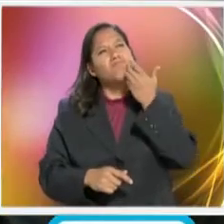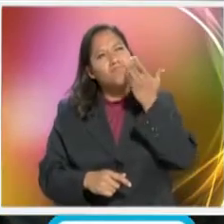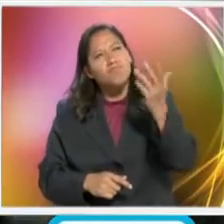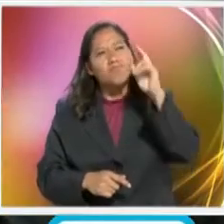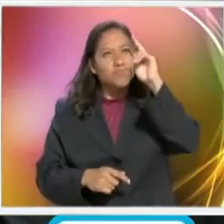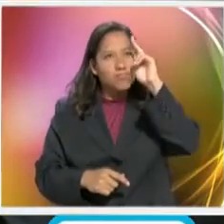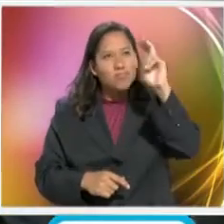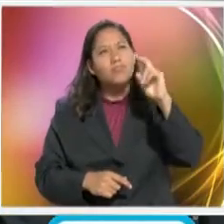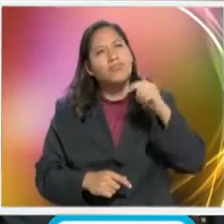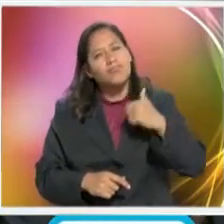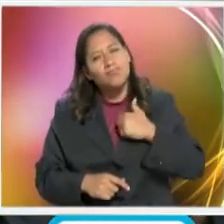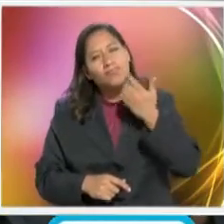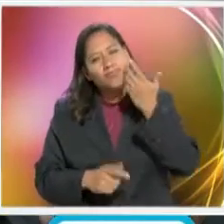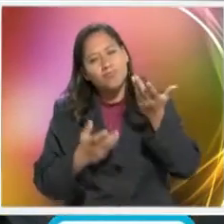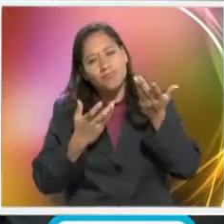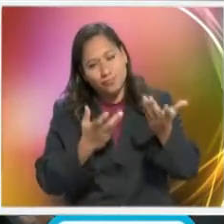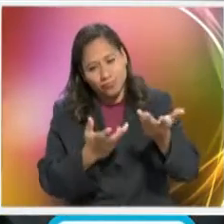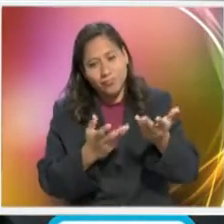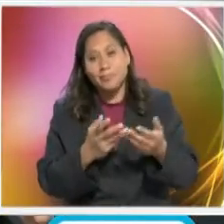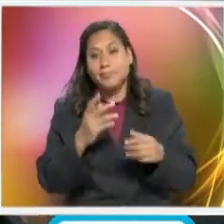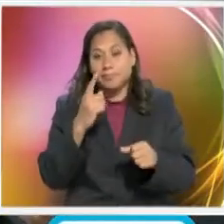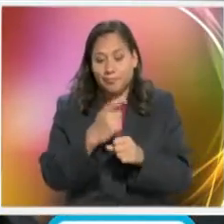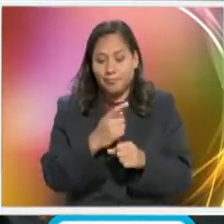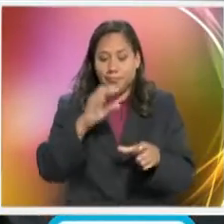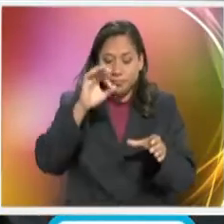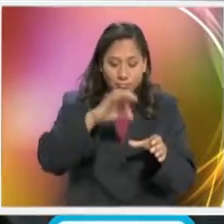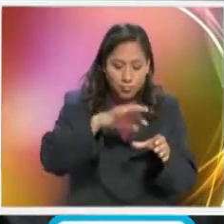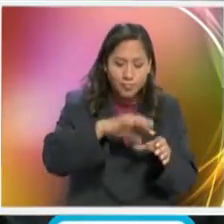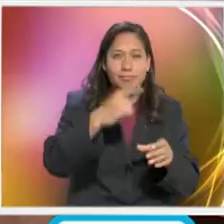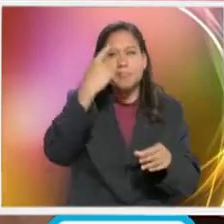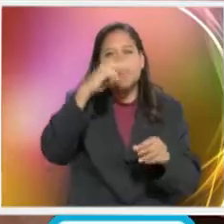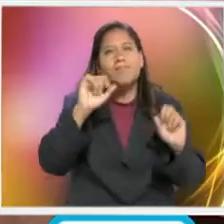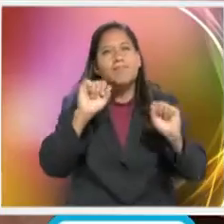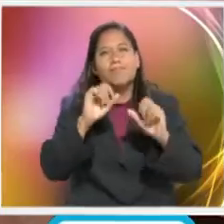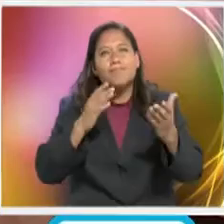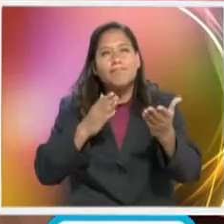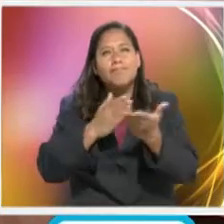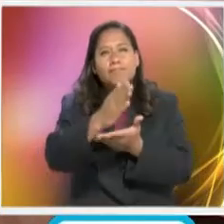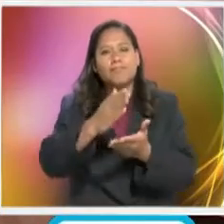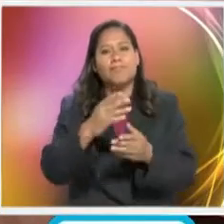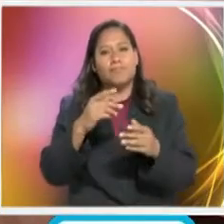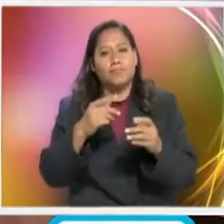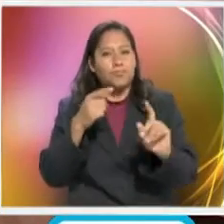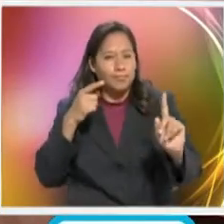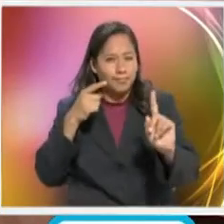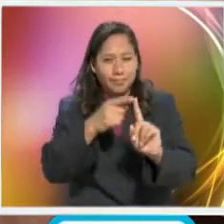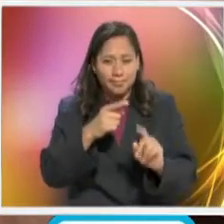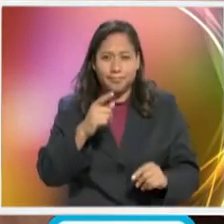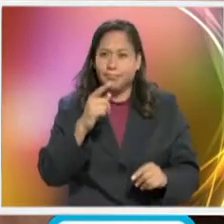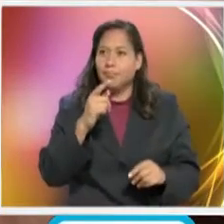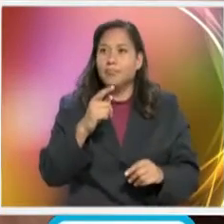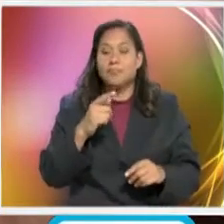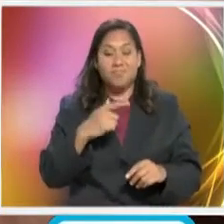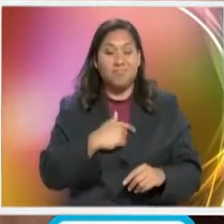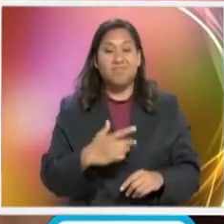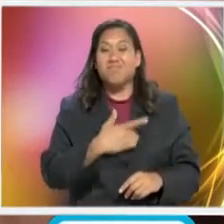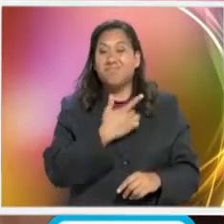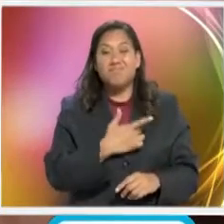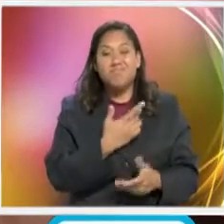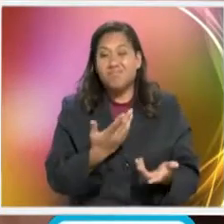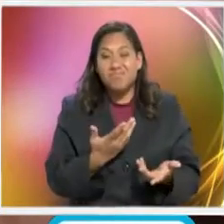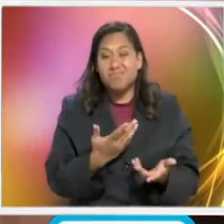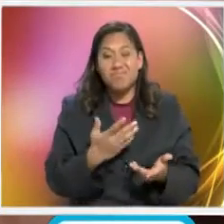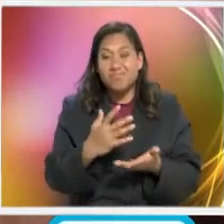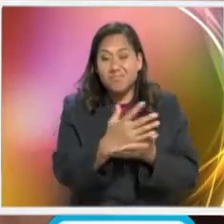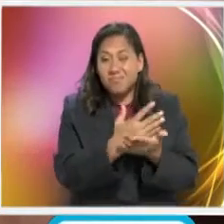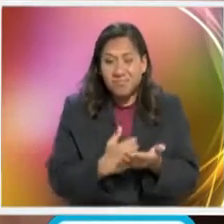que tú quieres es, siempre lo hemos dicho aquí, ahorrar por objetivos. Sí. Sí. ¿No? Entonces, Como todo, ¿no? En la vida. Claro, Si no porque- estás motivado, no te levantas de la cama.